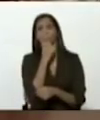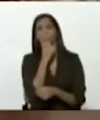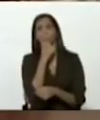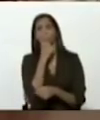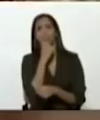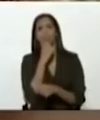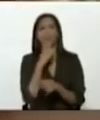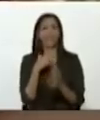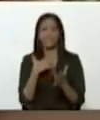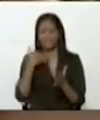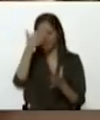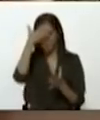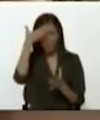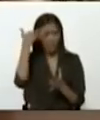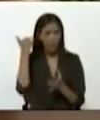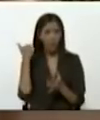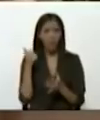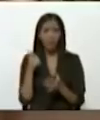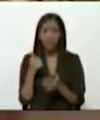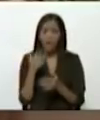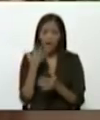Se me olvidó la palabra.